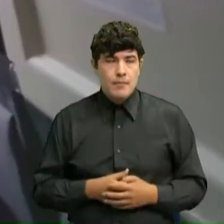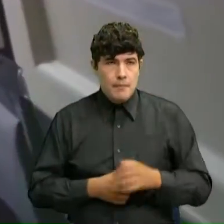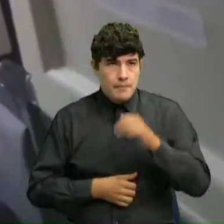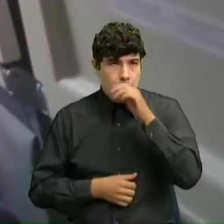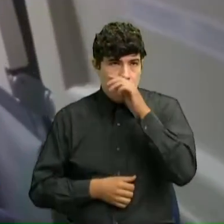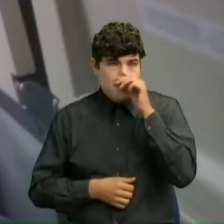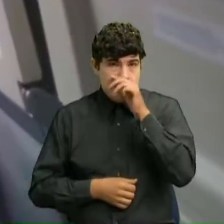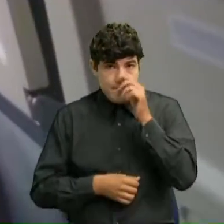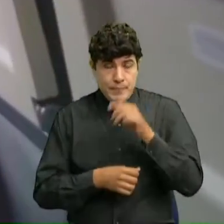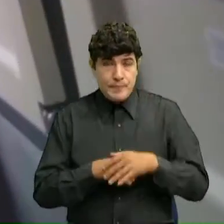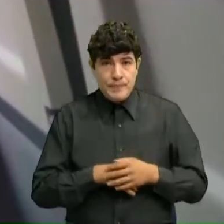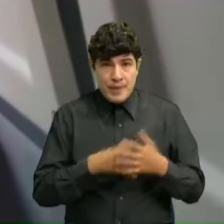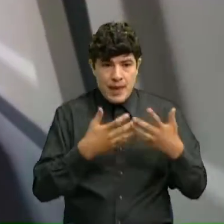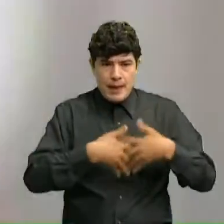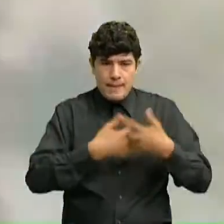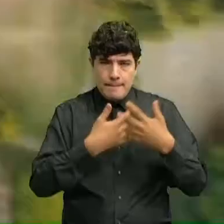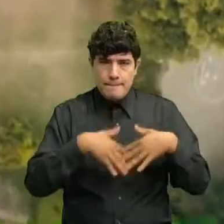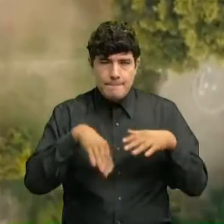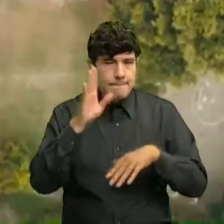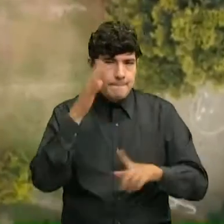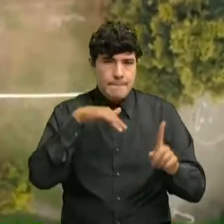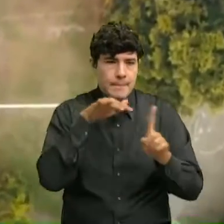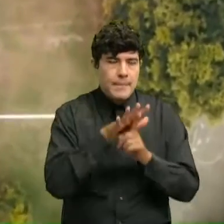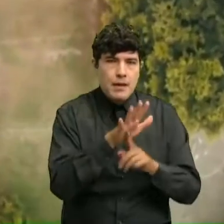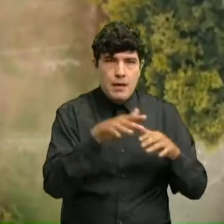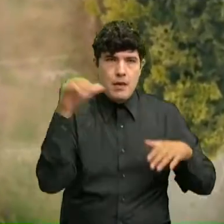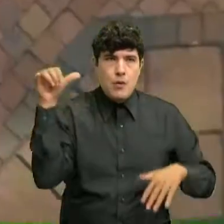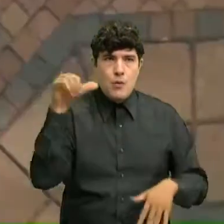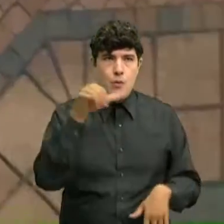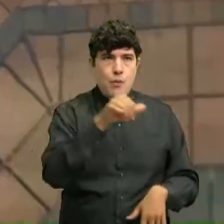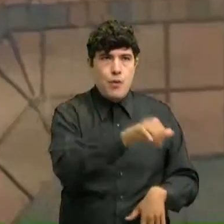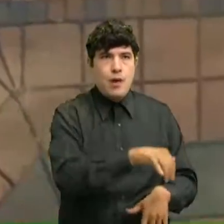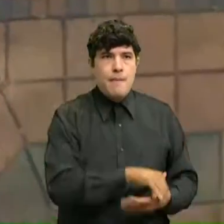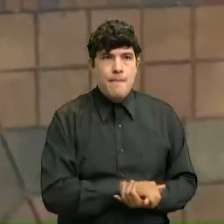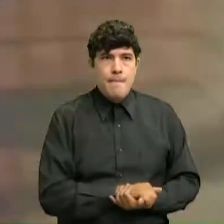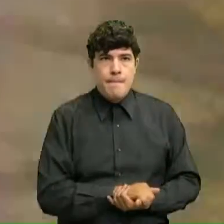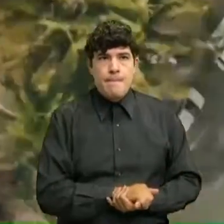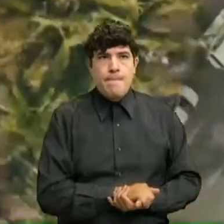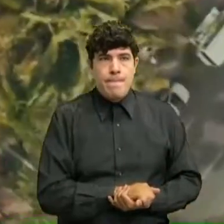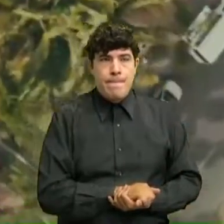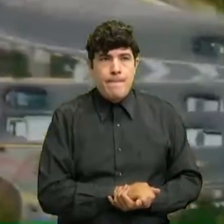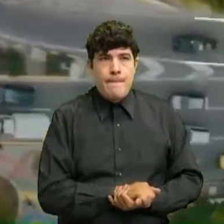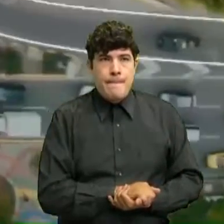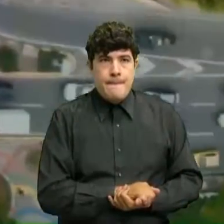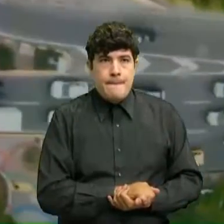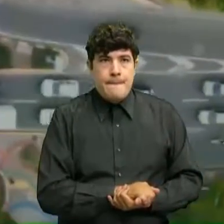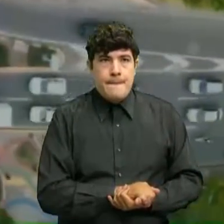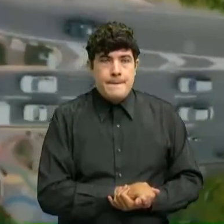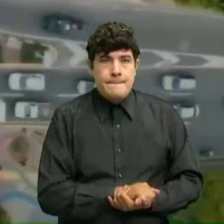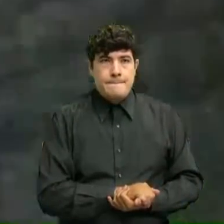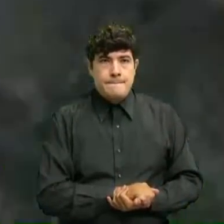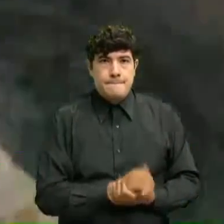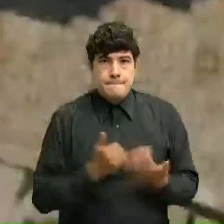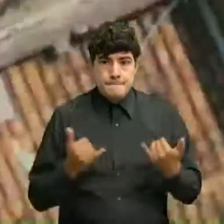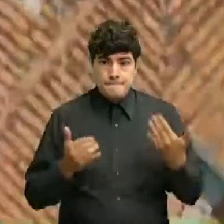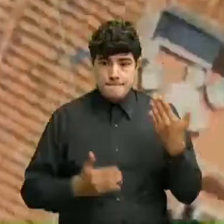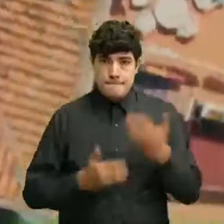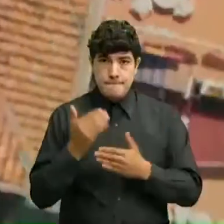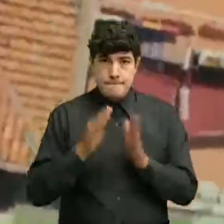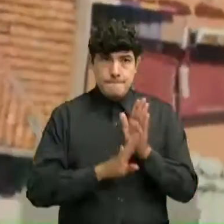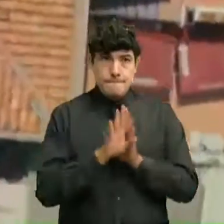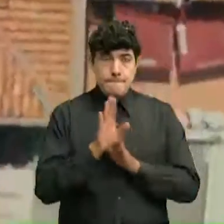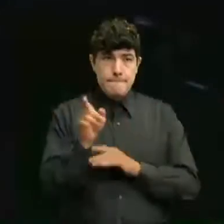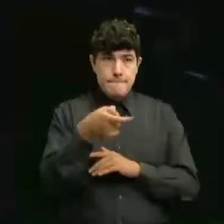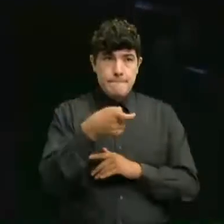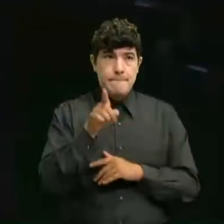Uno de los sectores más golpeados por la crisis económica fue el de la aviación, que prendió motores y, como el ave fénix, levanta cabeza. La aerolínea GSA